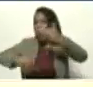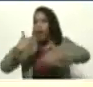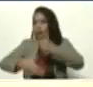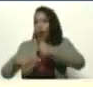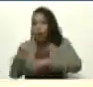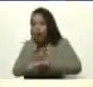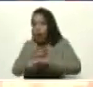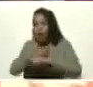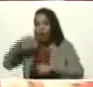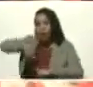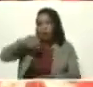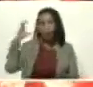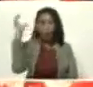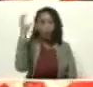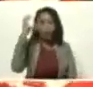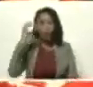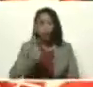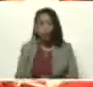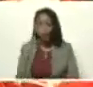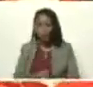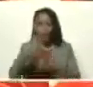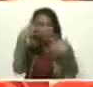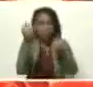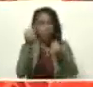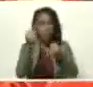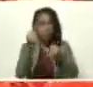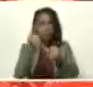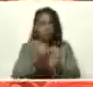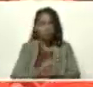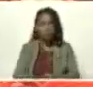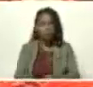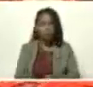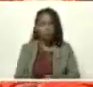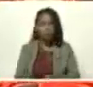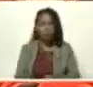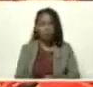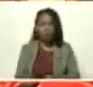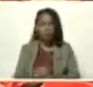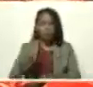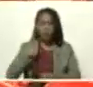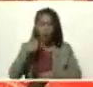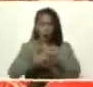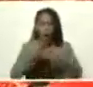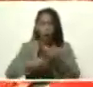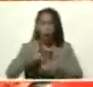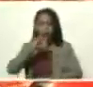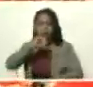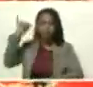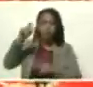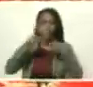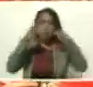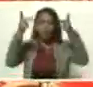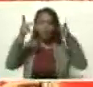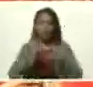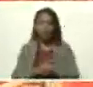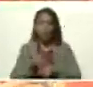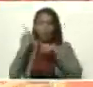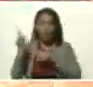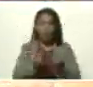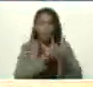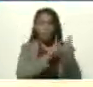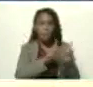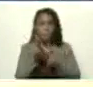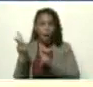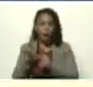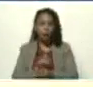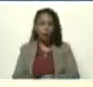narcogobierno de Colombia. ¿Entendido? Hago la denuncia pública de estos planes.